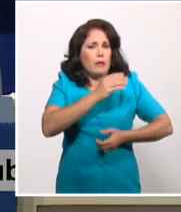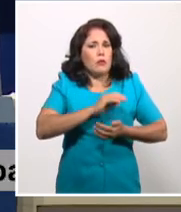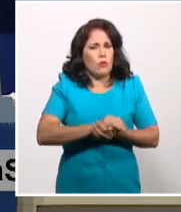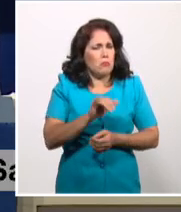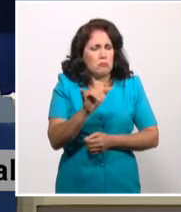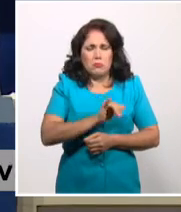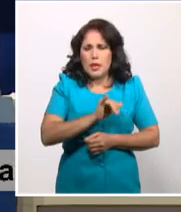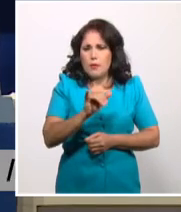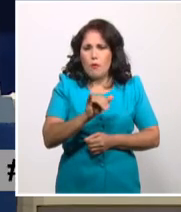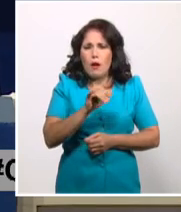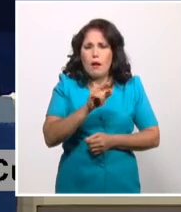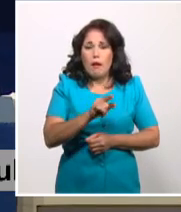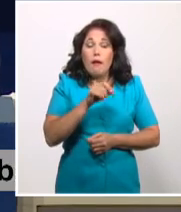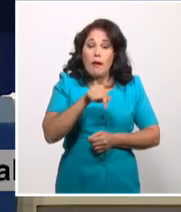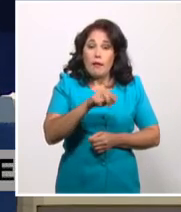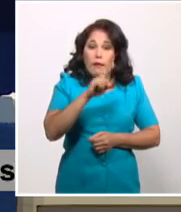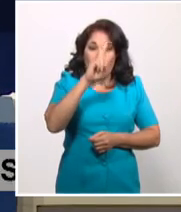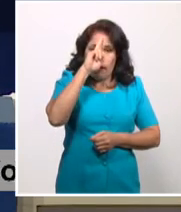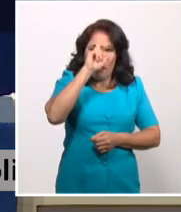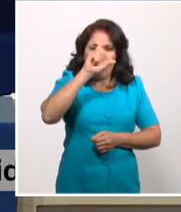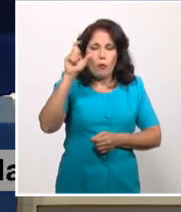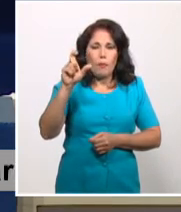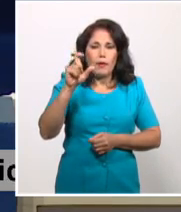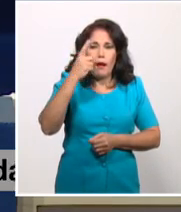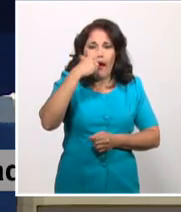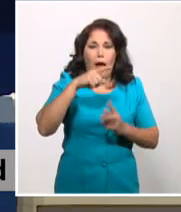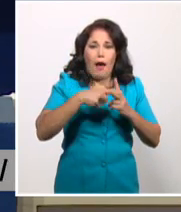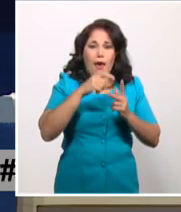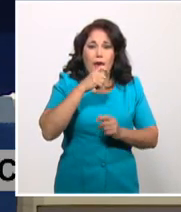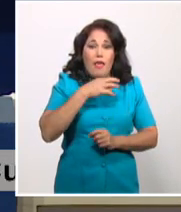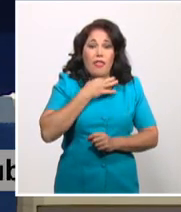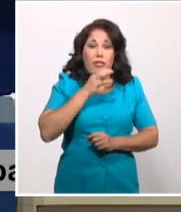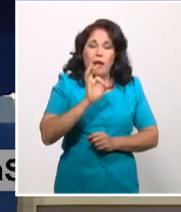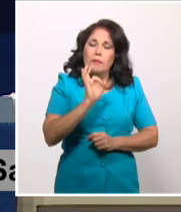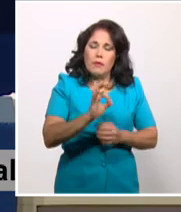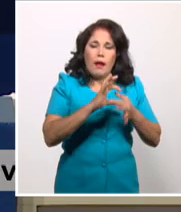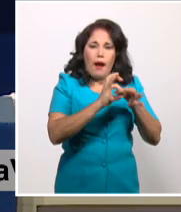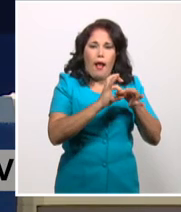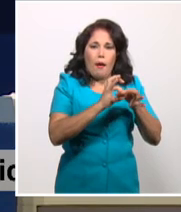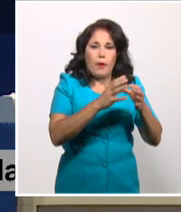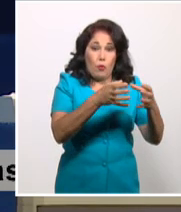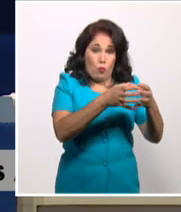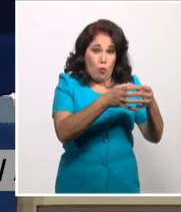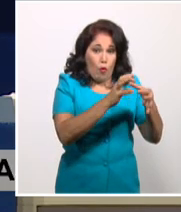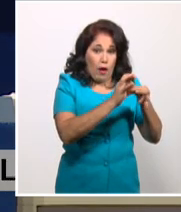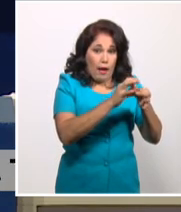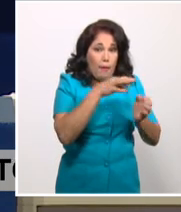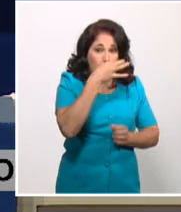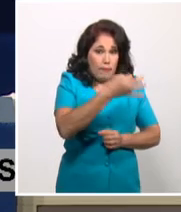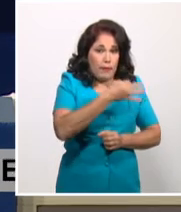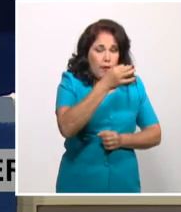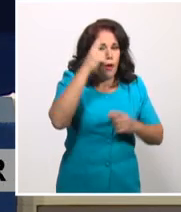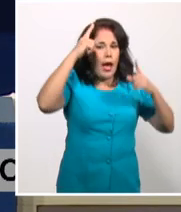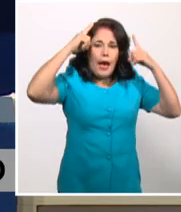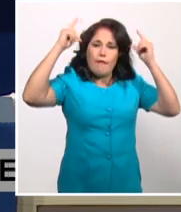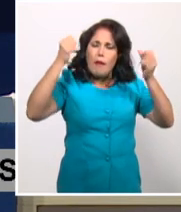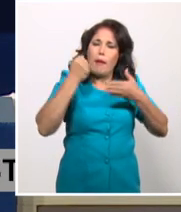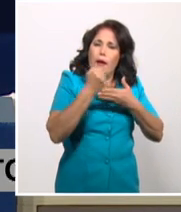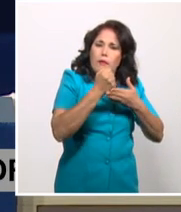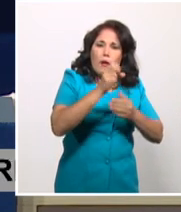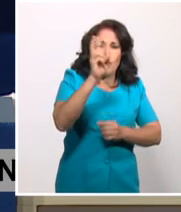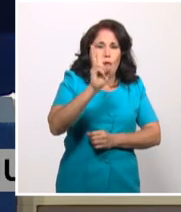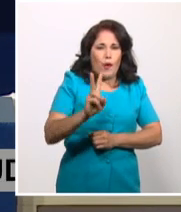y que se encuentra en el Hospital Salvador Allende, reportada de grave. Está la enfermera colaboradora de